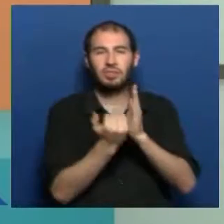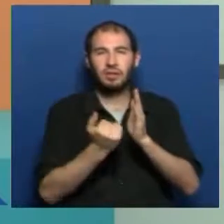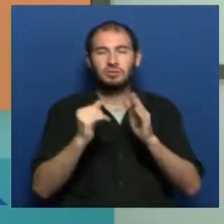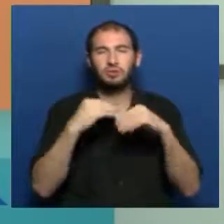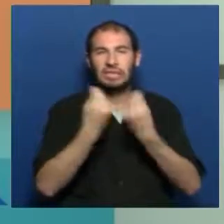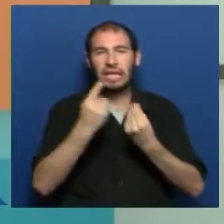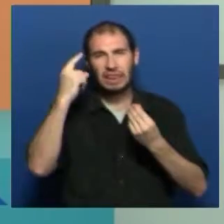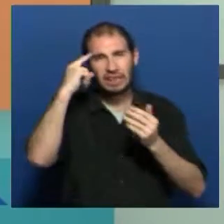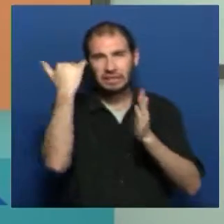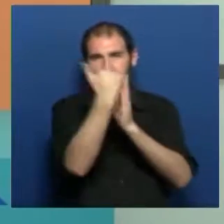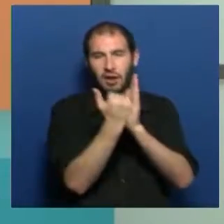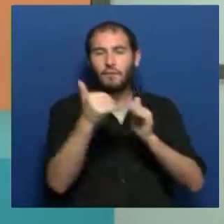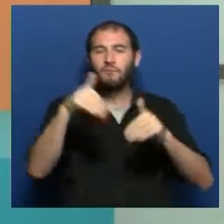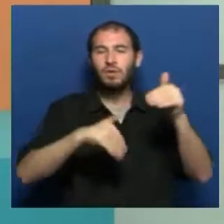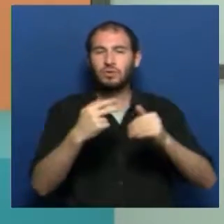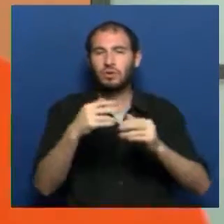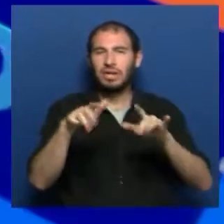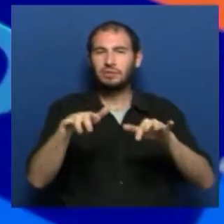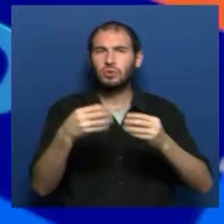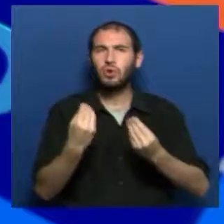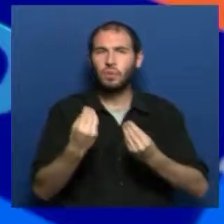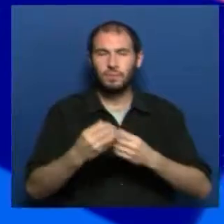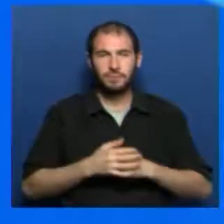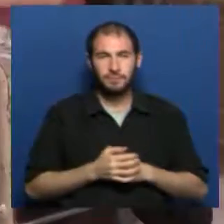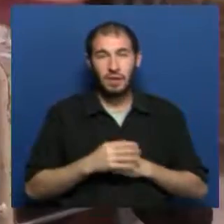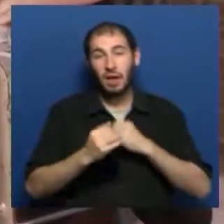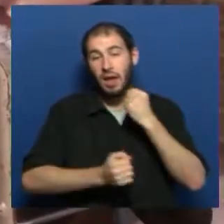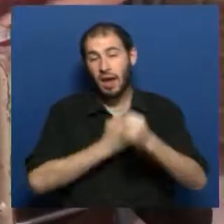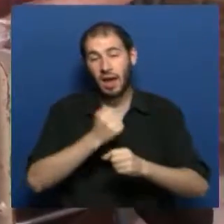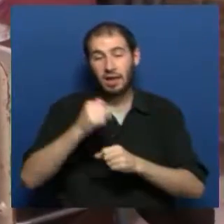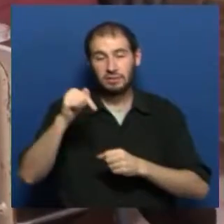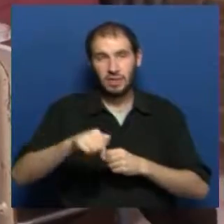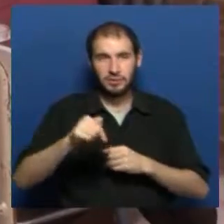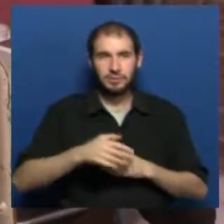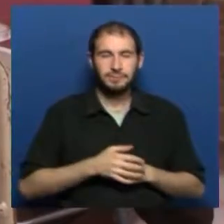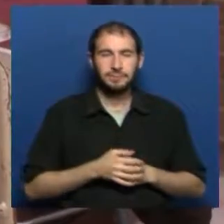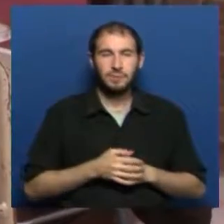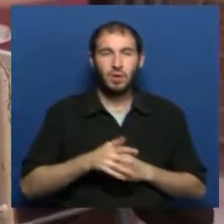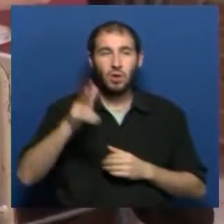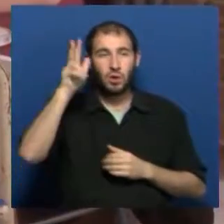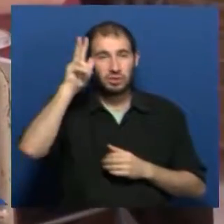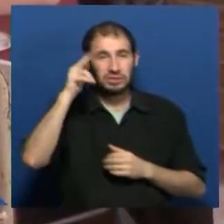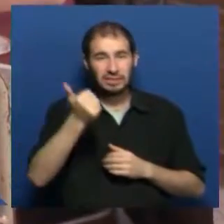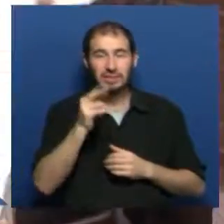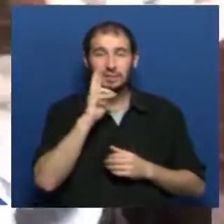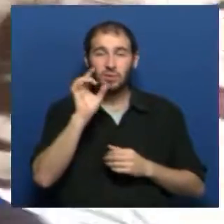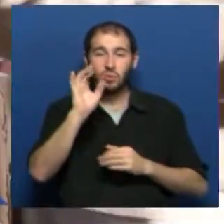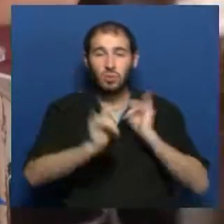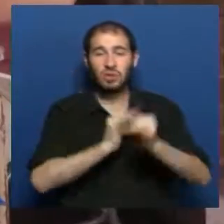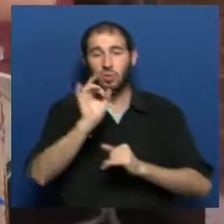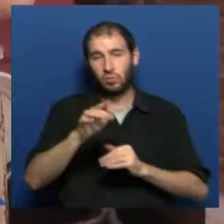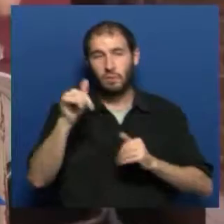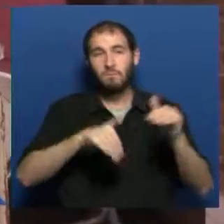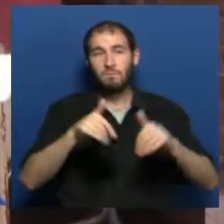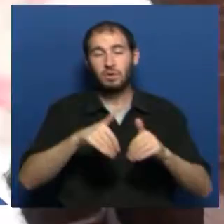de pautas para el voto electrónico, que hasta ahora la 8619 lo único que decía es que había